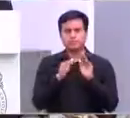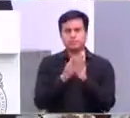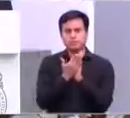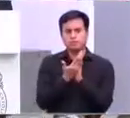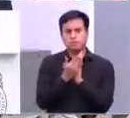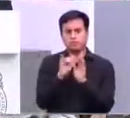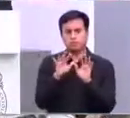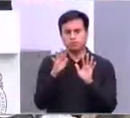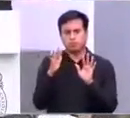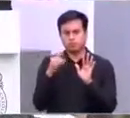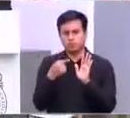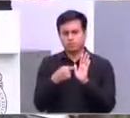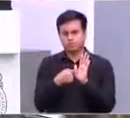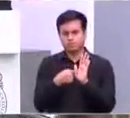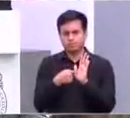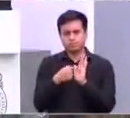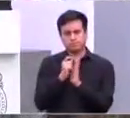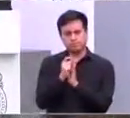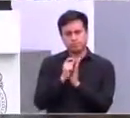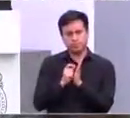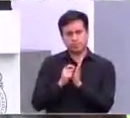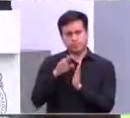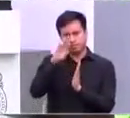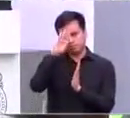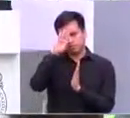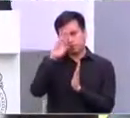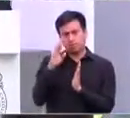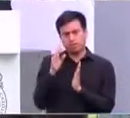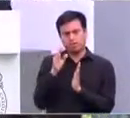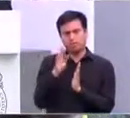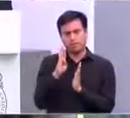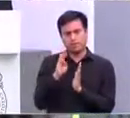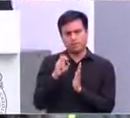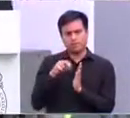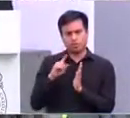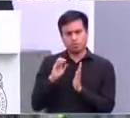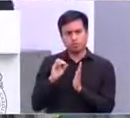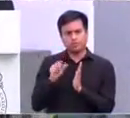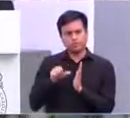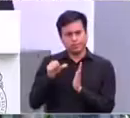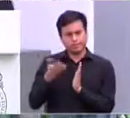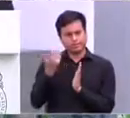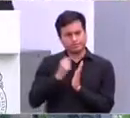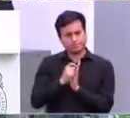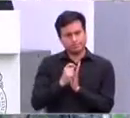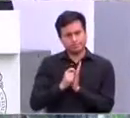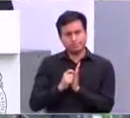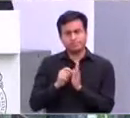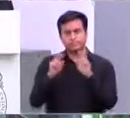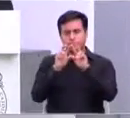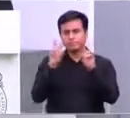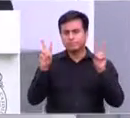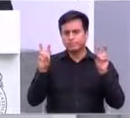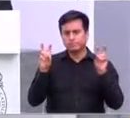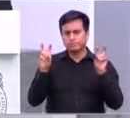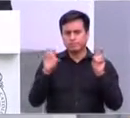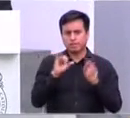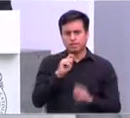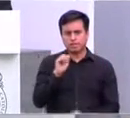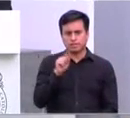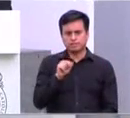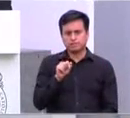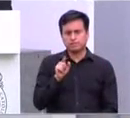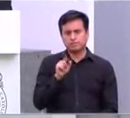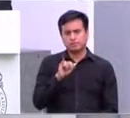luminosa de una encíclica del papa benedicto 16 que tiene como títulos caritas in